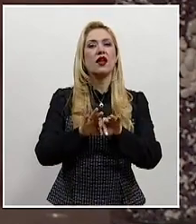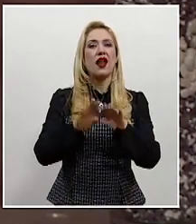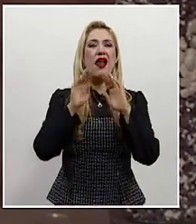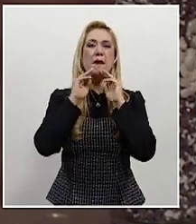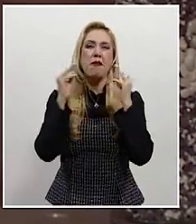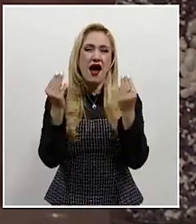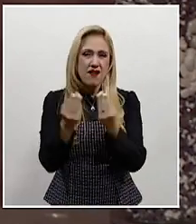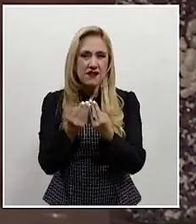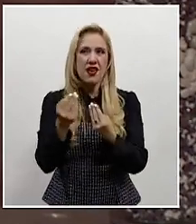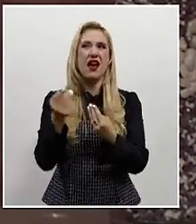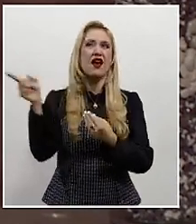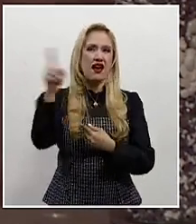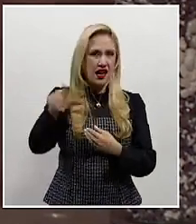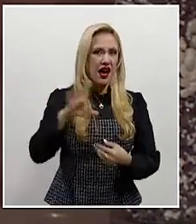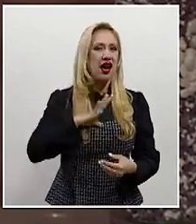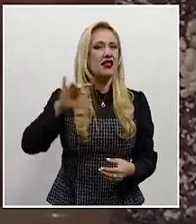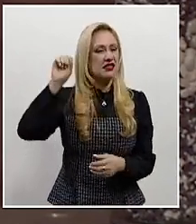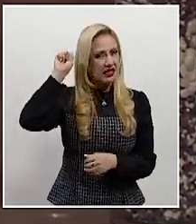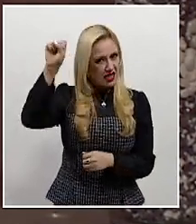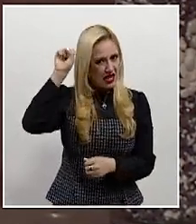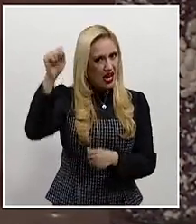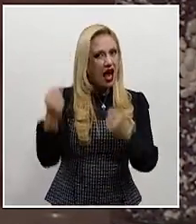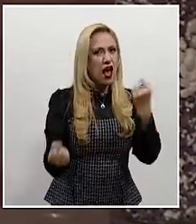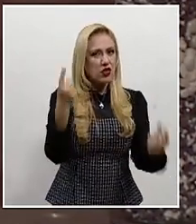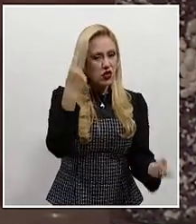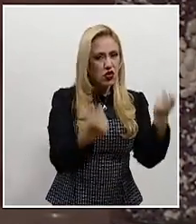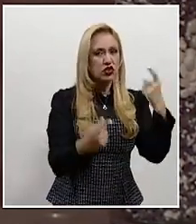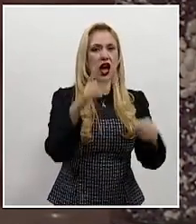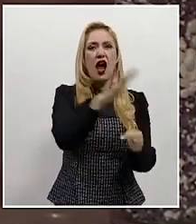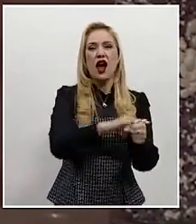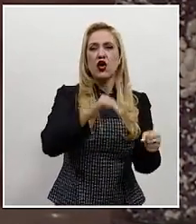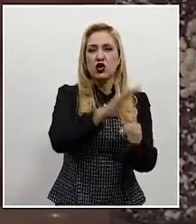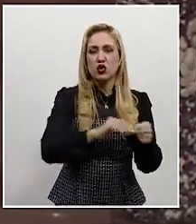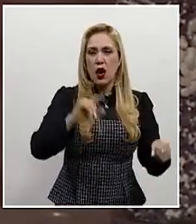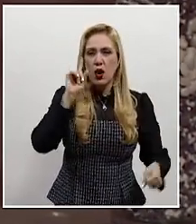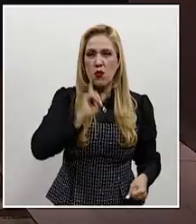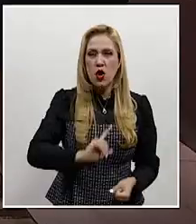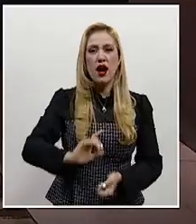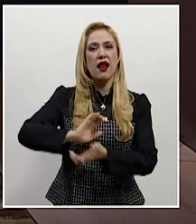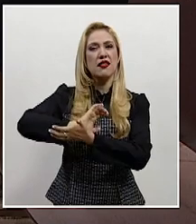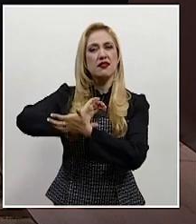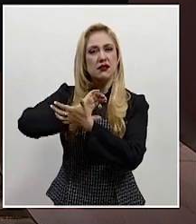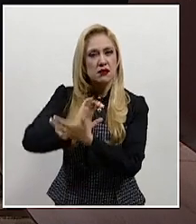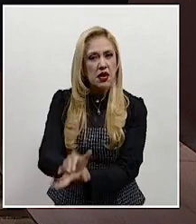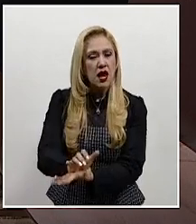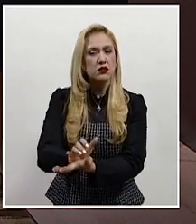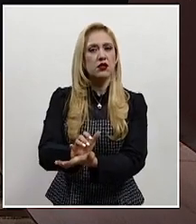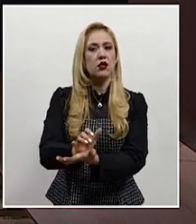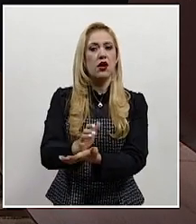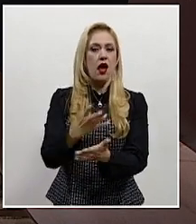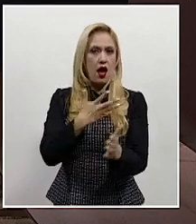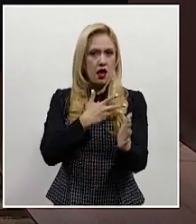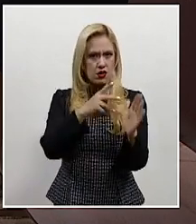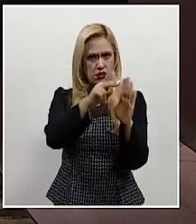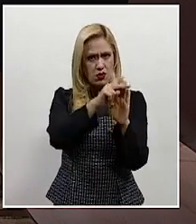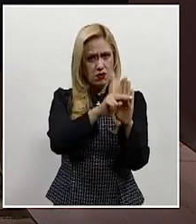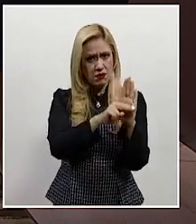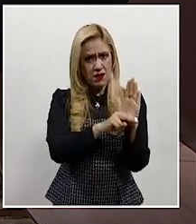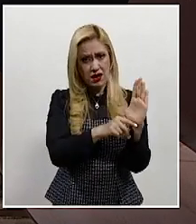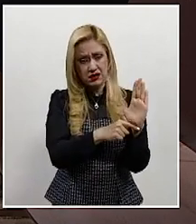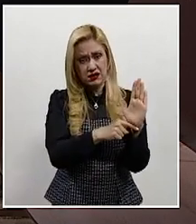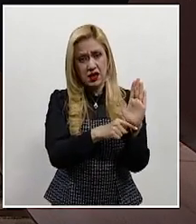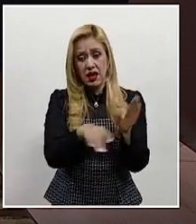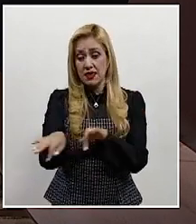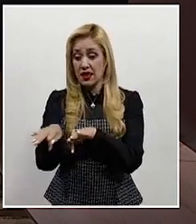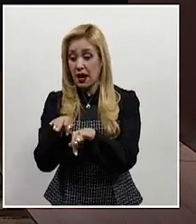algunos sindicatos uh-huh. y el acoso a las mujeres, el tema de discriminación, porque uh-huh. tenemos una norma básica, ¿no? A trabajo igual,